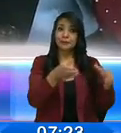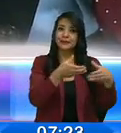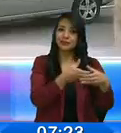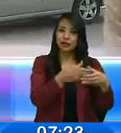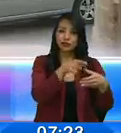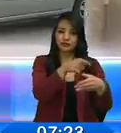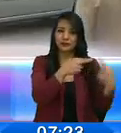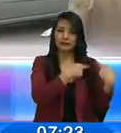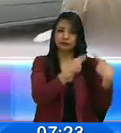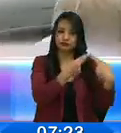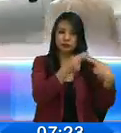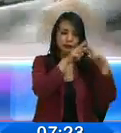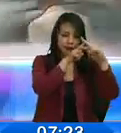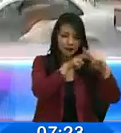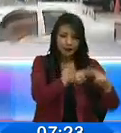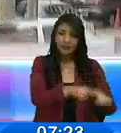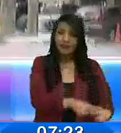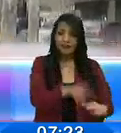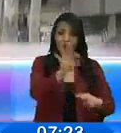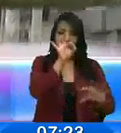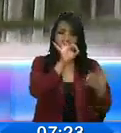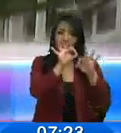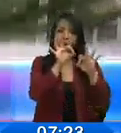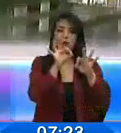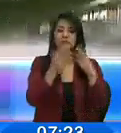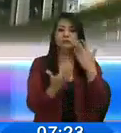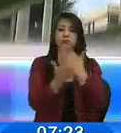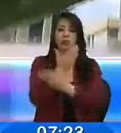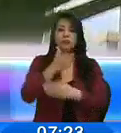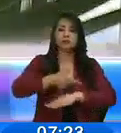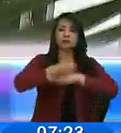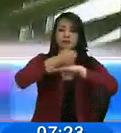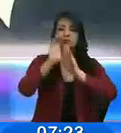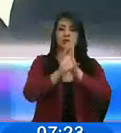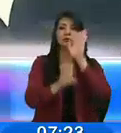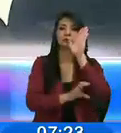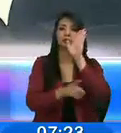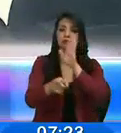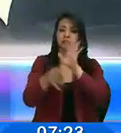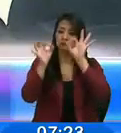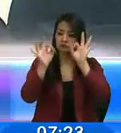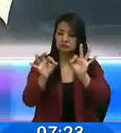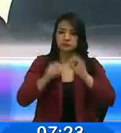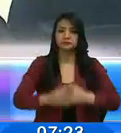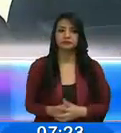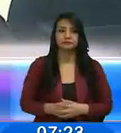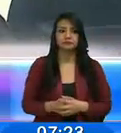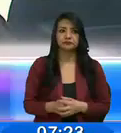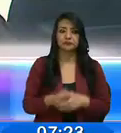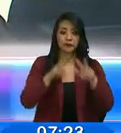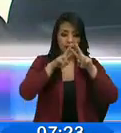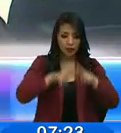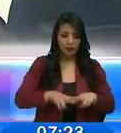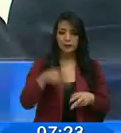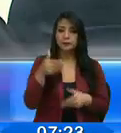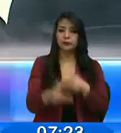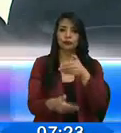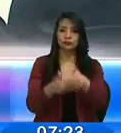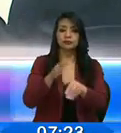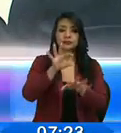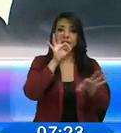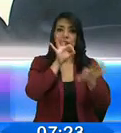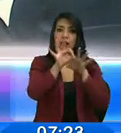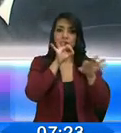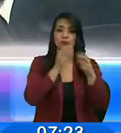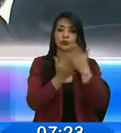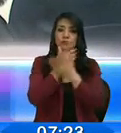Calificadora, encargada de la conformación de la nueva Corte Constitucional. Validar el proceso de selección de los miembros de la Corte Constitucional